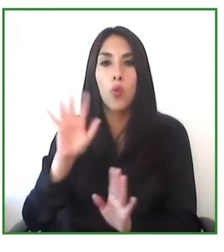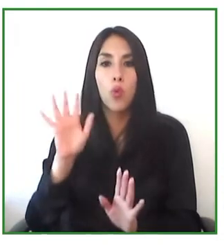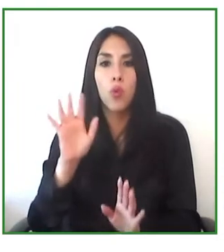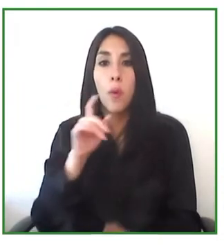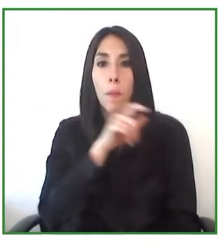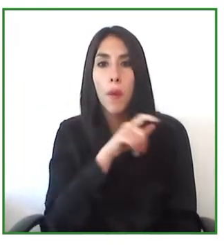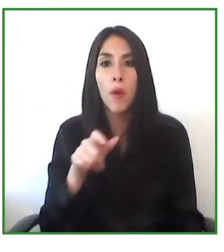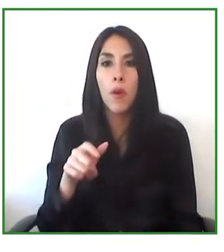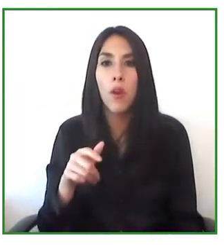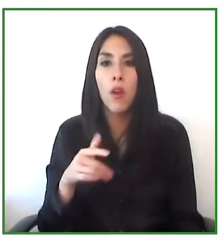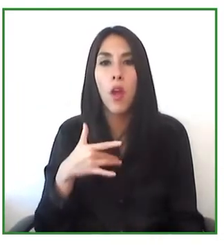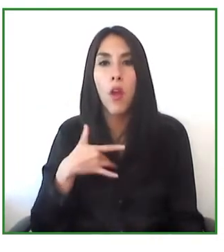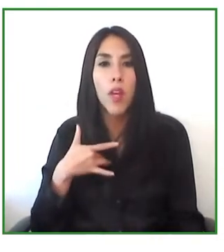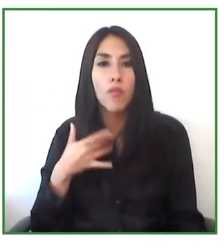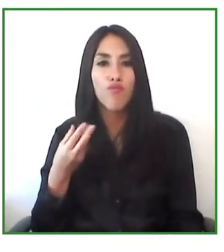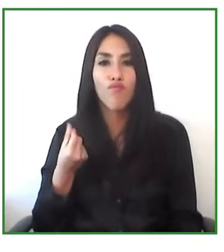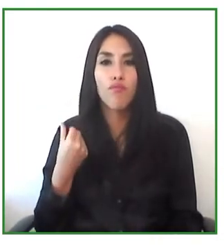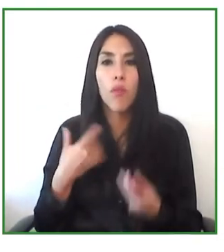candidatos que estén